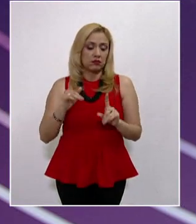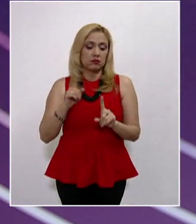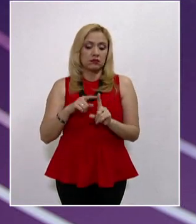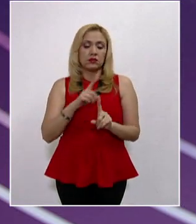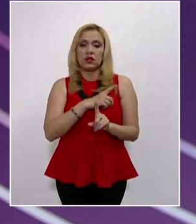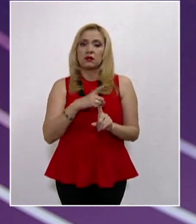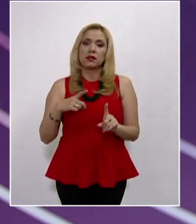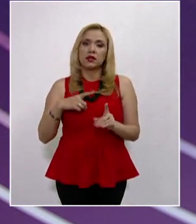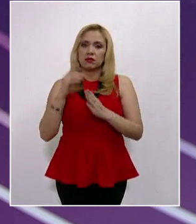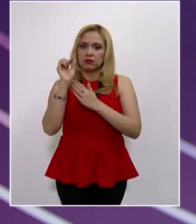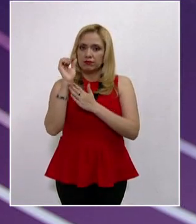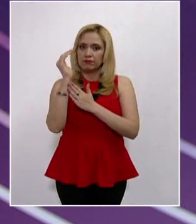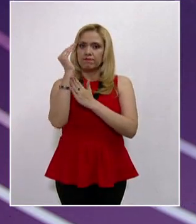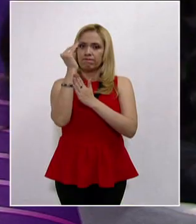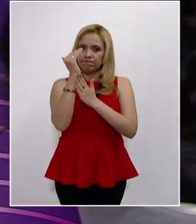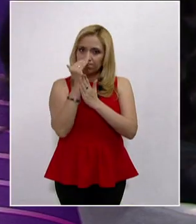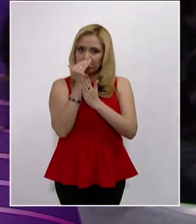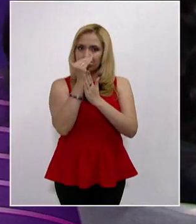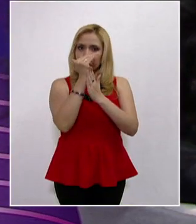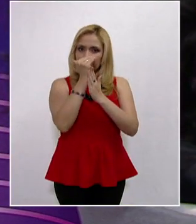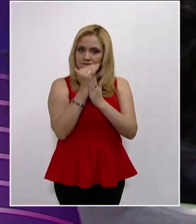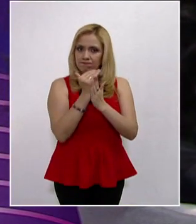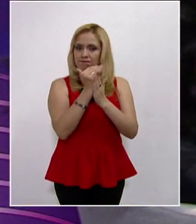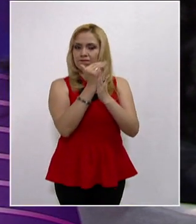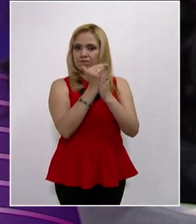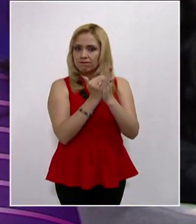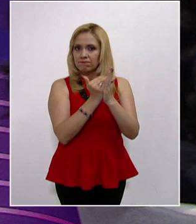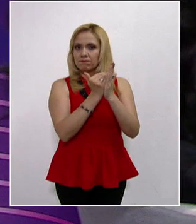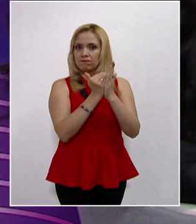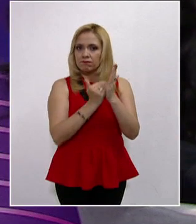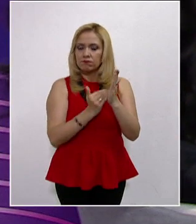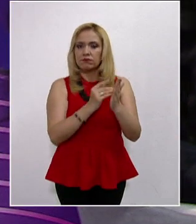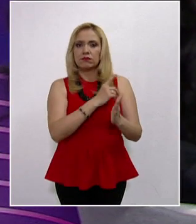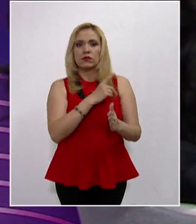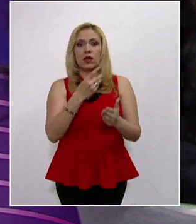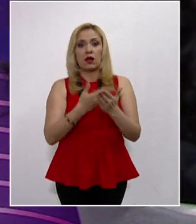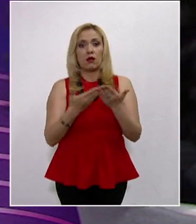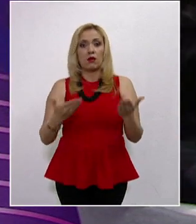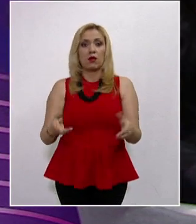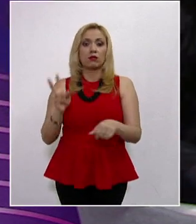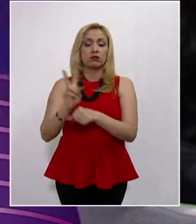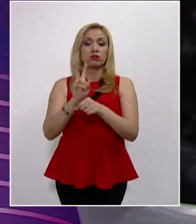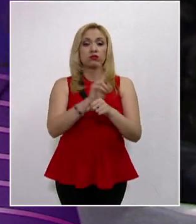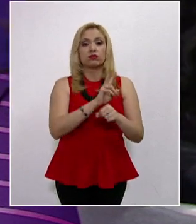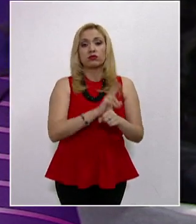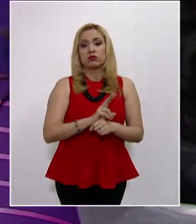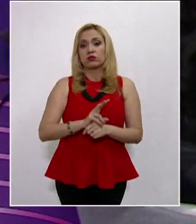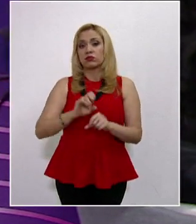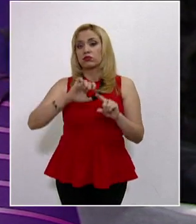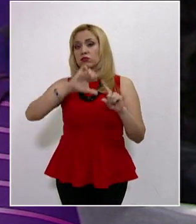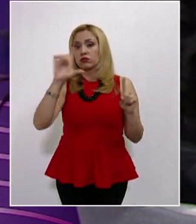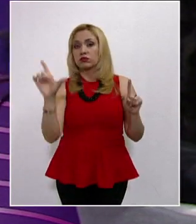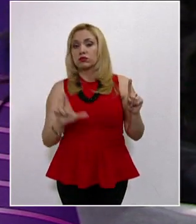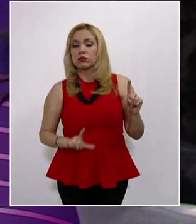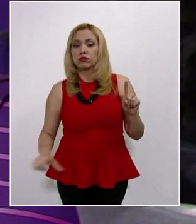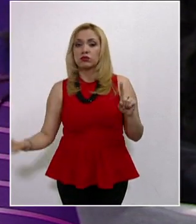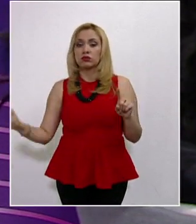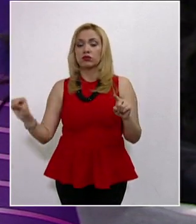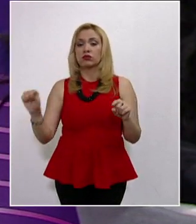ir reduciéndose y reduciéndose cada vez más, una corporación como la Guardia Nacional, por la forma en la que está conceptualizada desde la